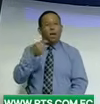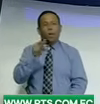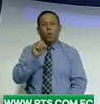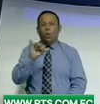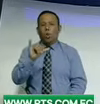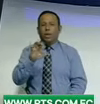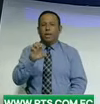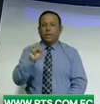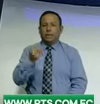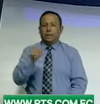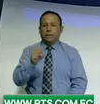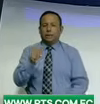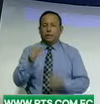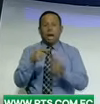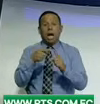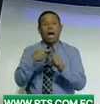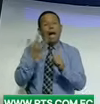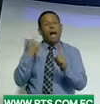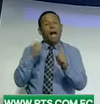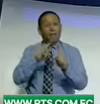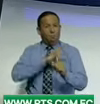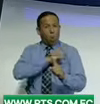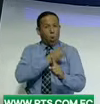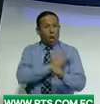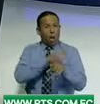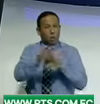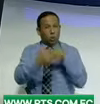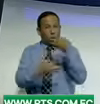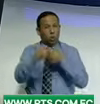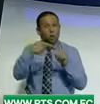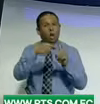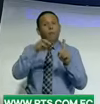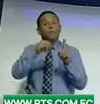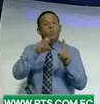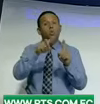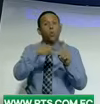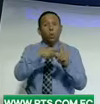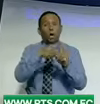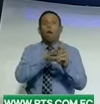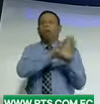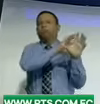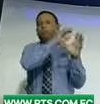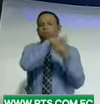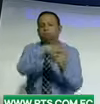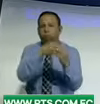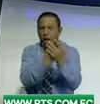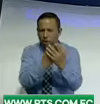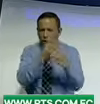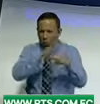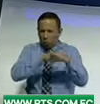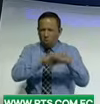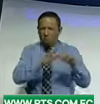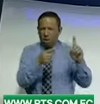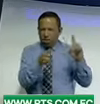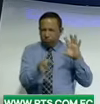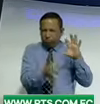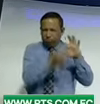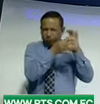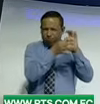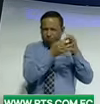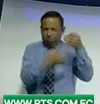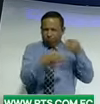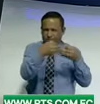asumir funciones en lugar del vocal del Consejo de la Judicatura, Javier Muñoz, quien se encuentra detenido y procesado por